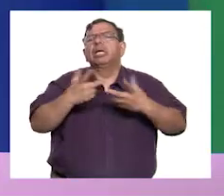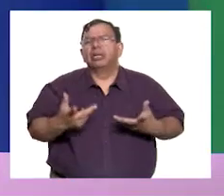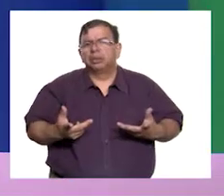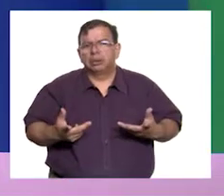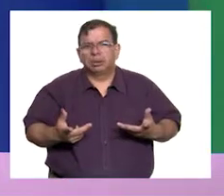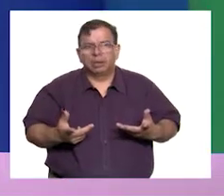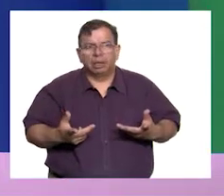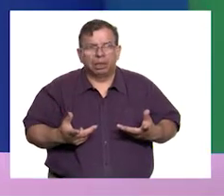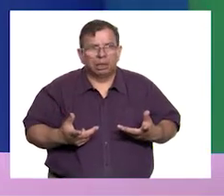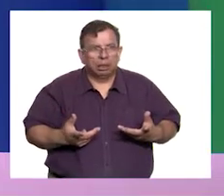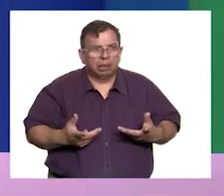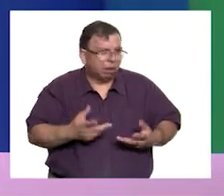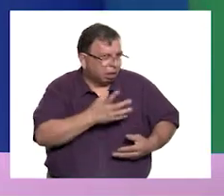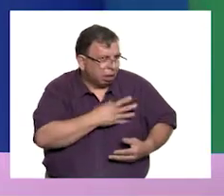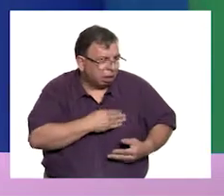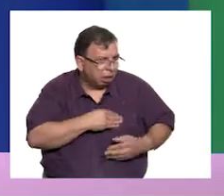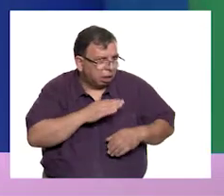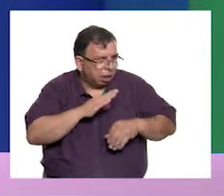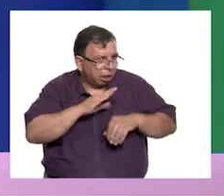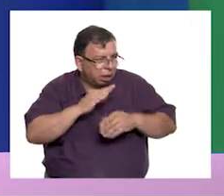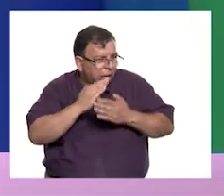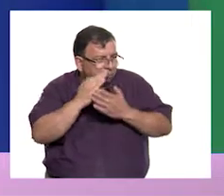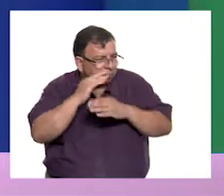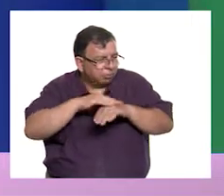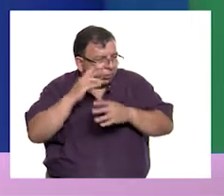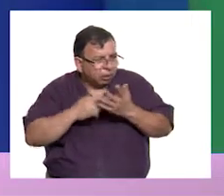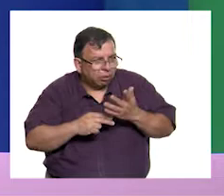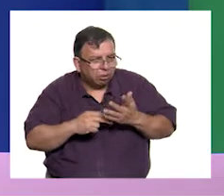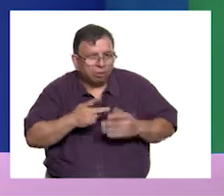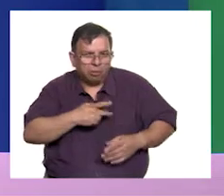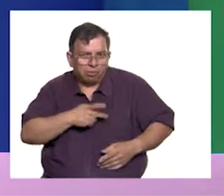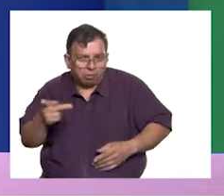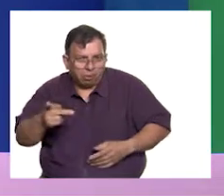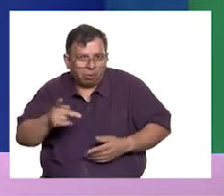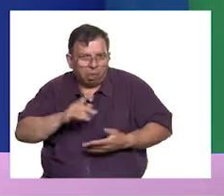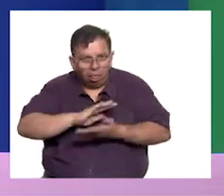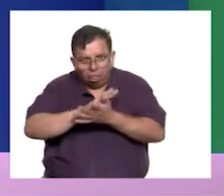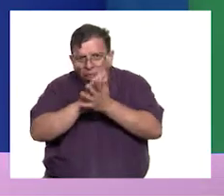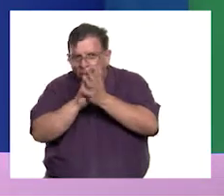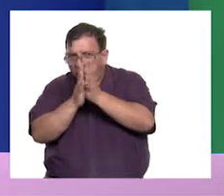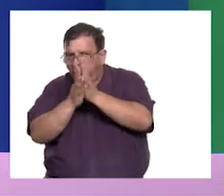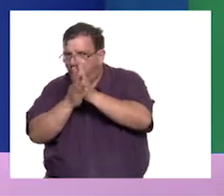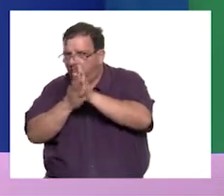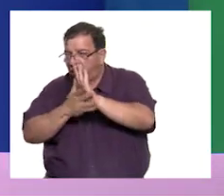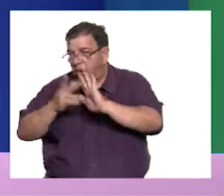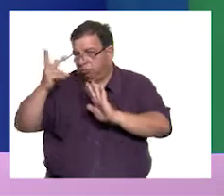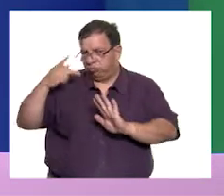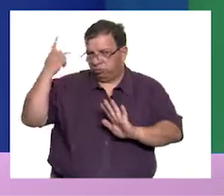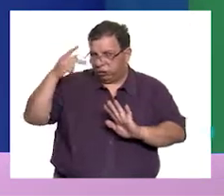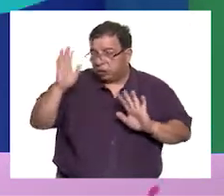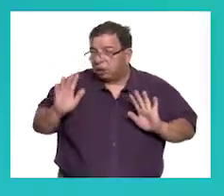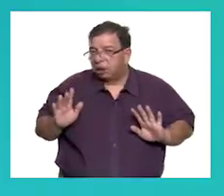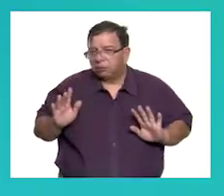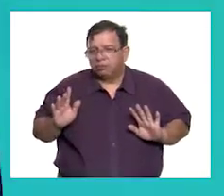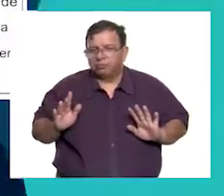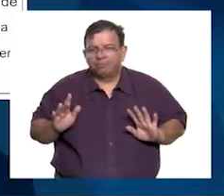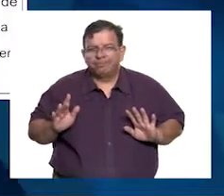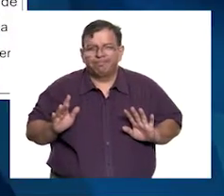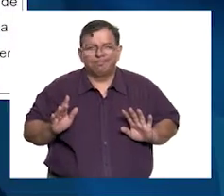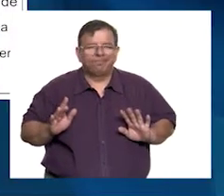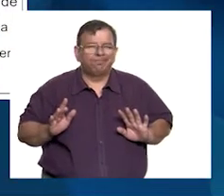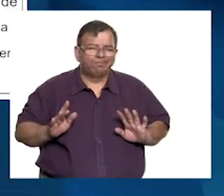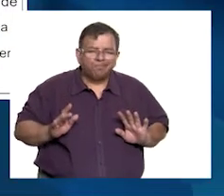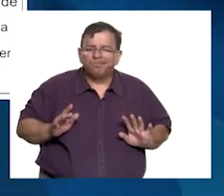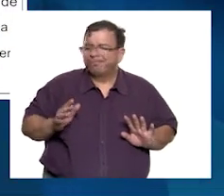Puede ser la hija menor, que primero es pobre y luego se convierte en princesa. Ujú.